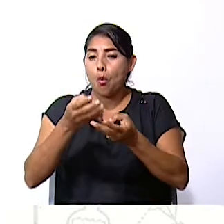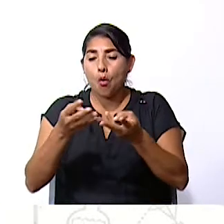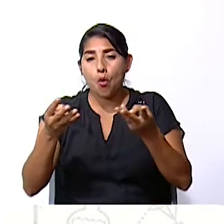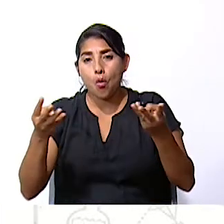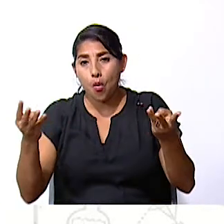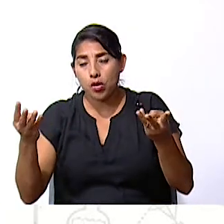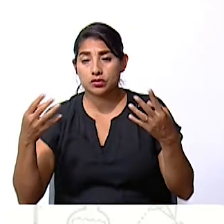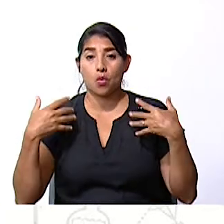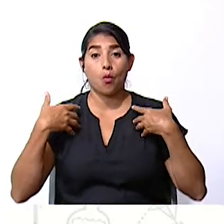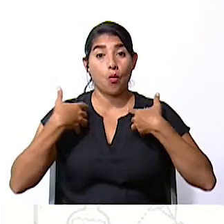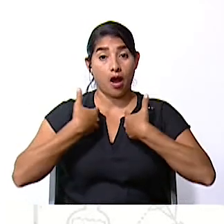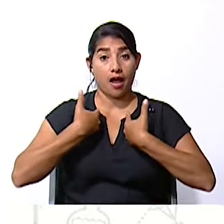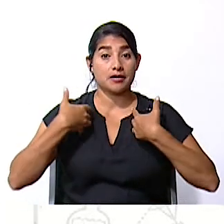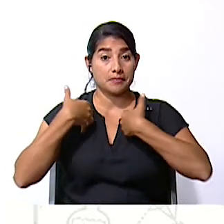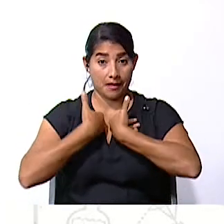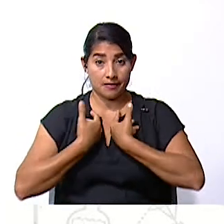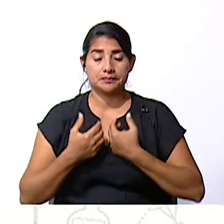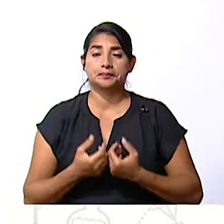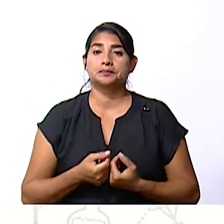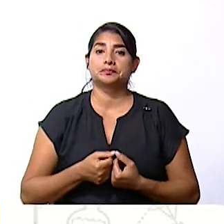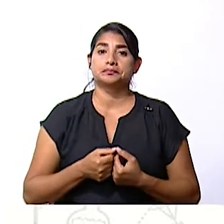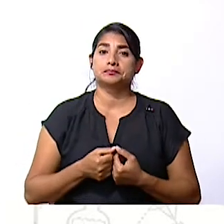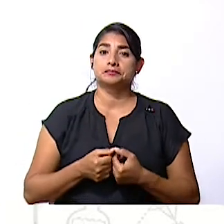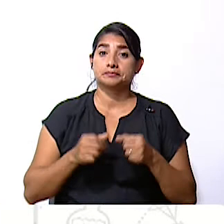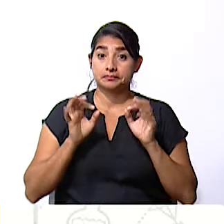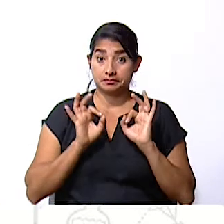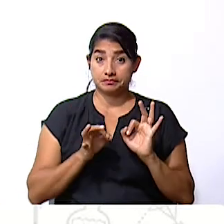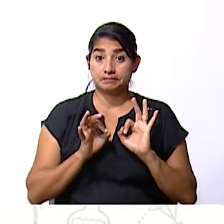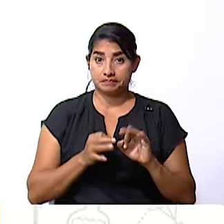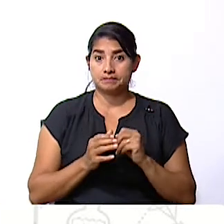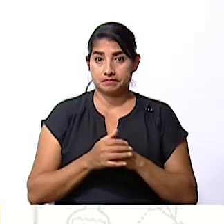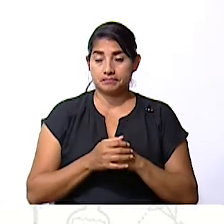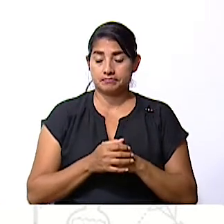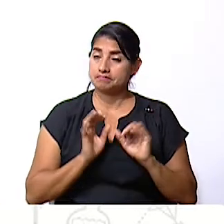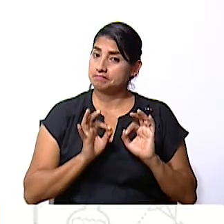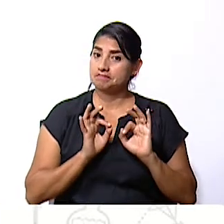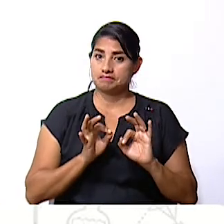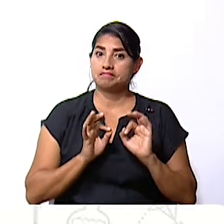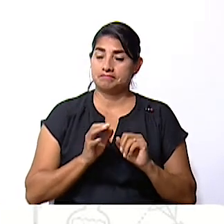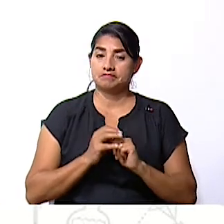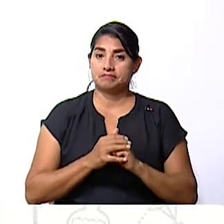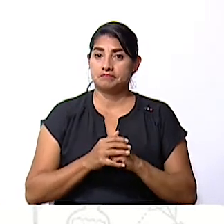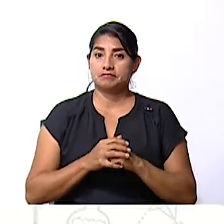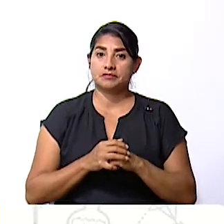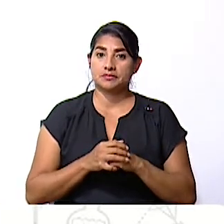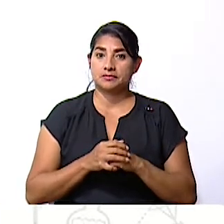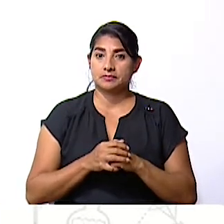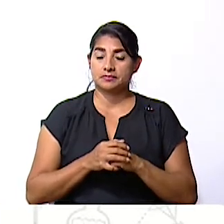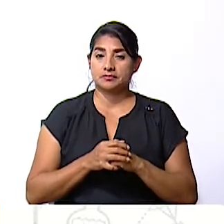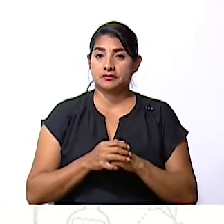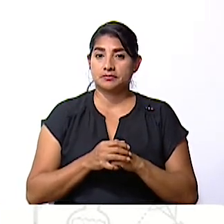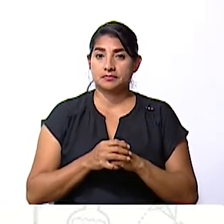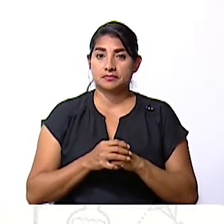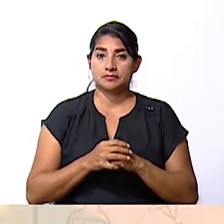de un animal. ¿De acuerdo? Muy bien.